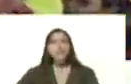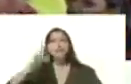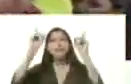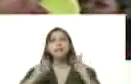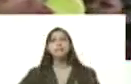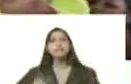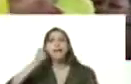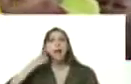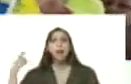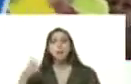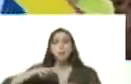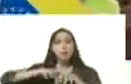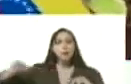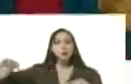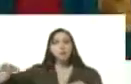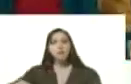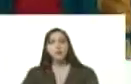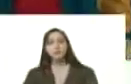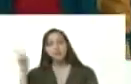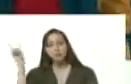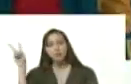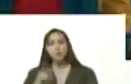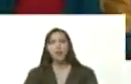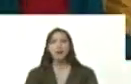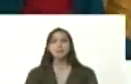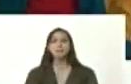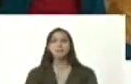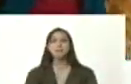es la mayoría del pueblo de Venezuela.